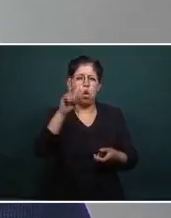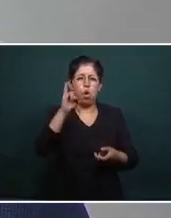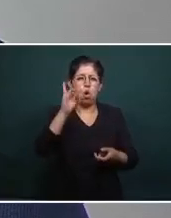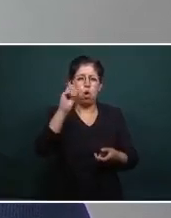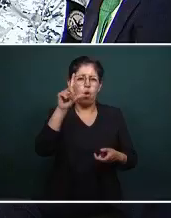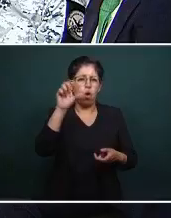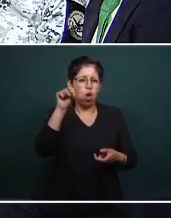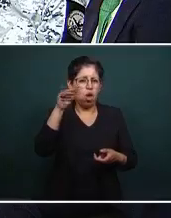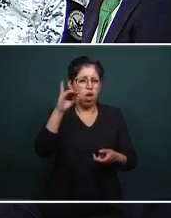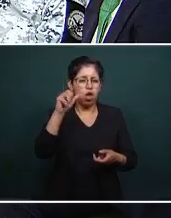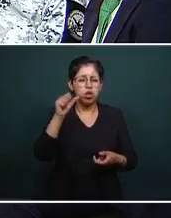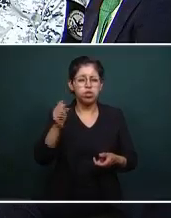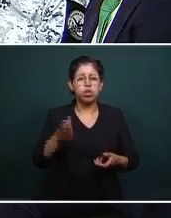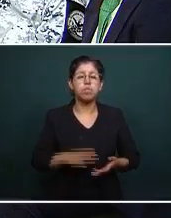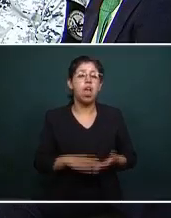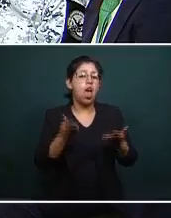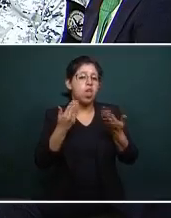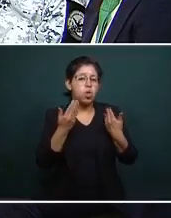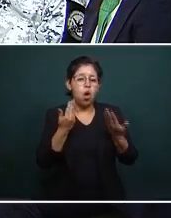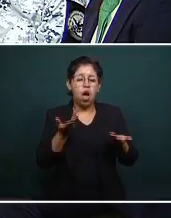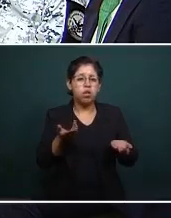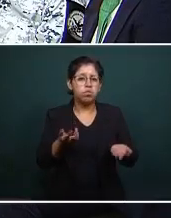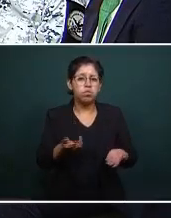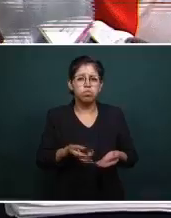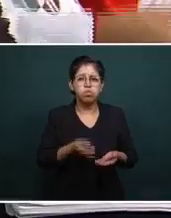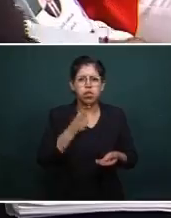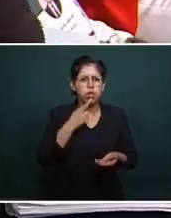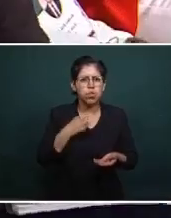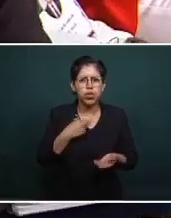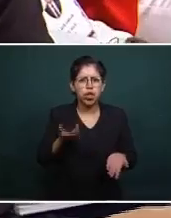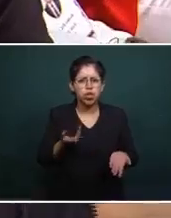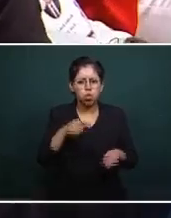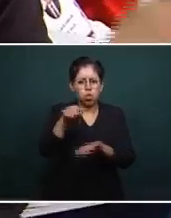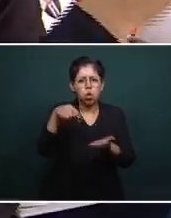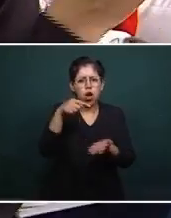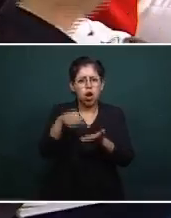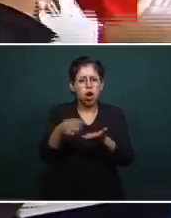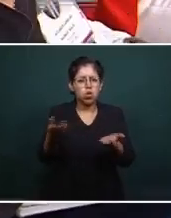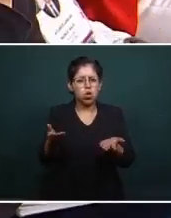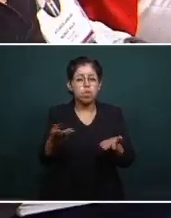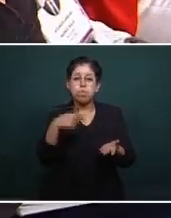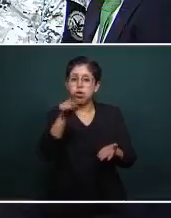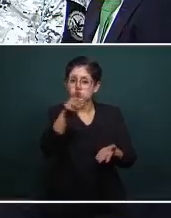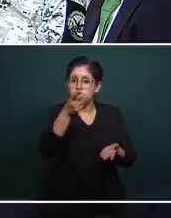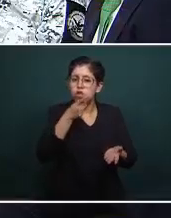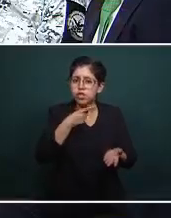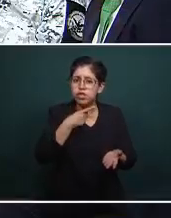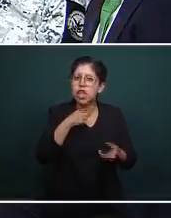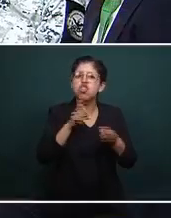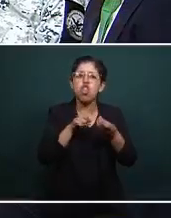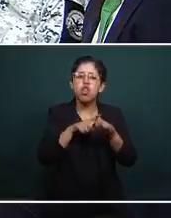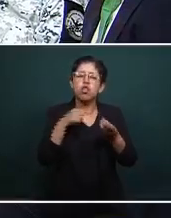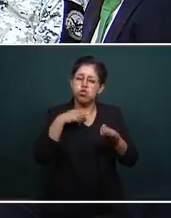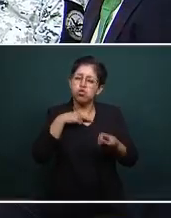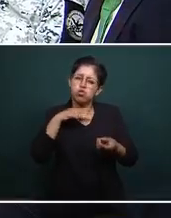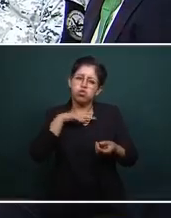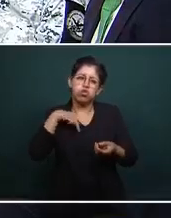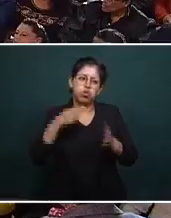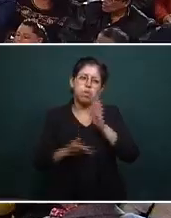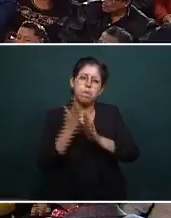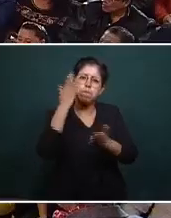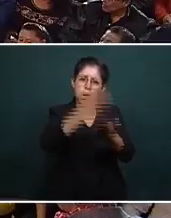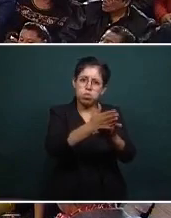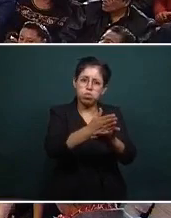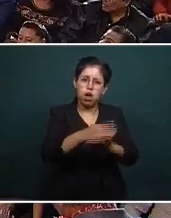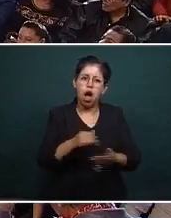tenemos ningún reporte especial en el Estado de México, con mucho gusto hacemos un verificativo.